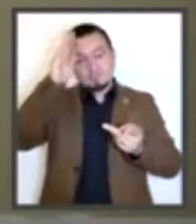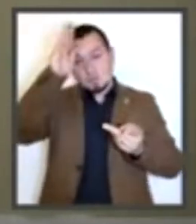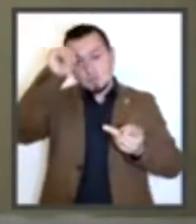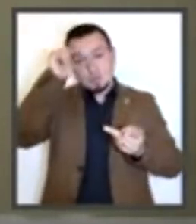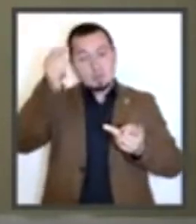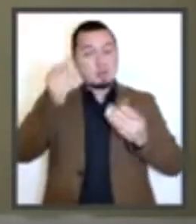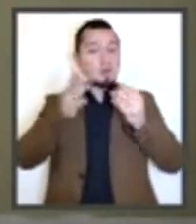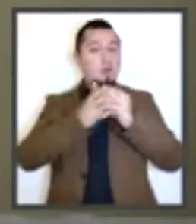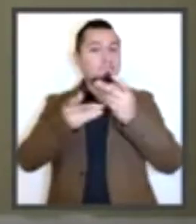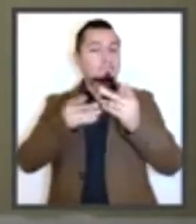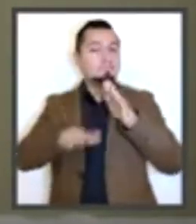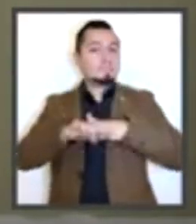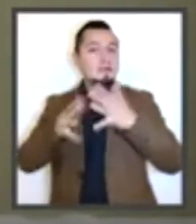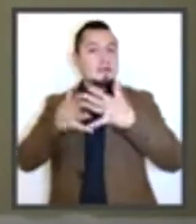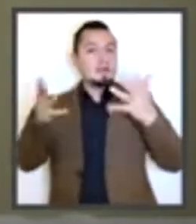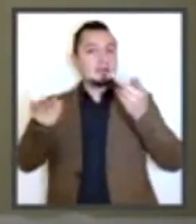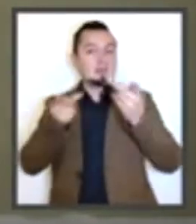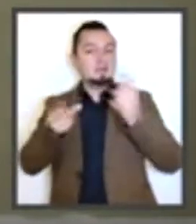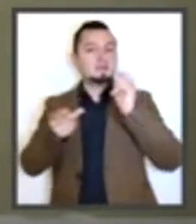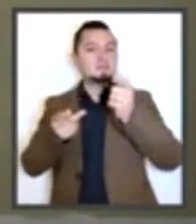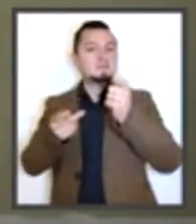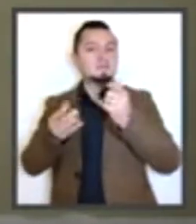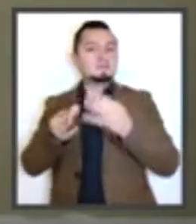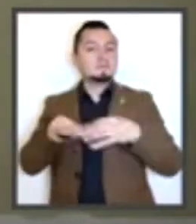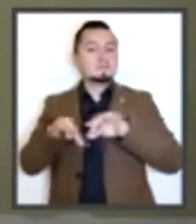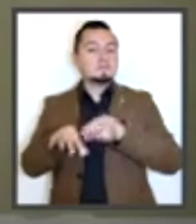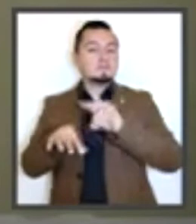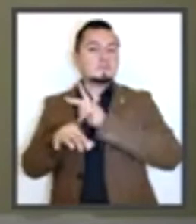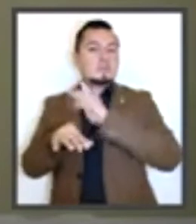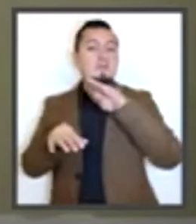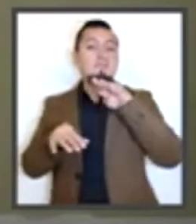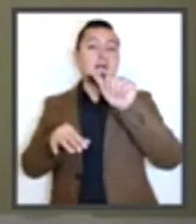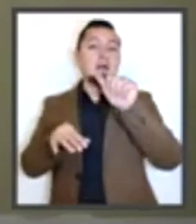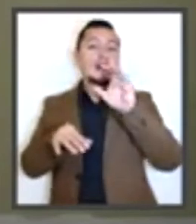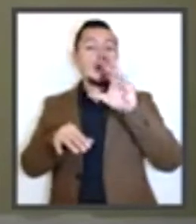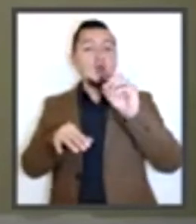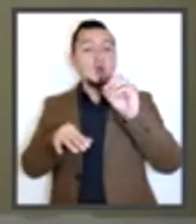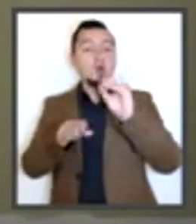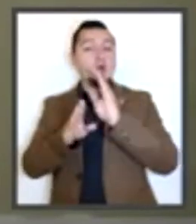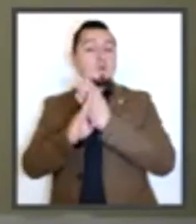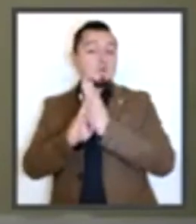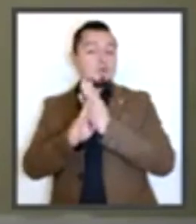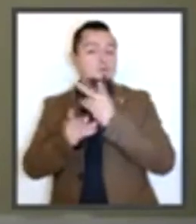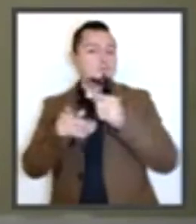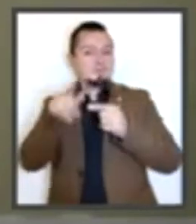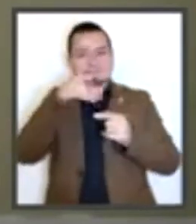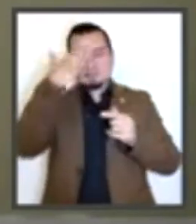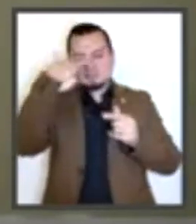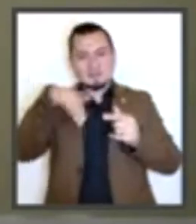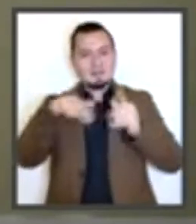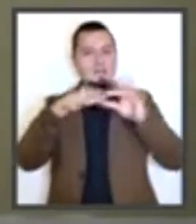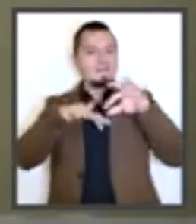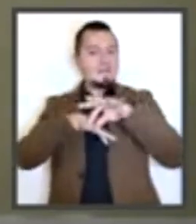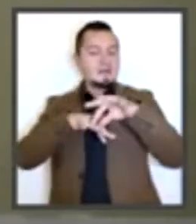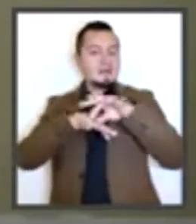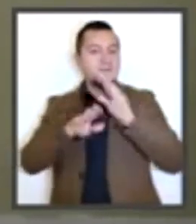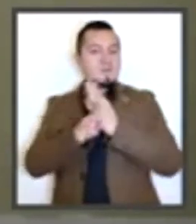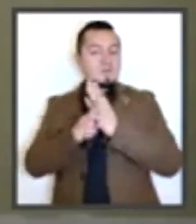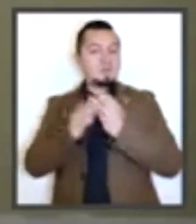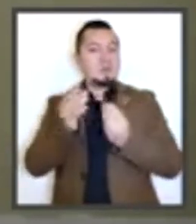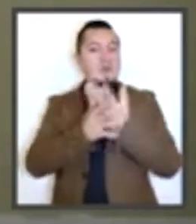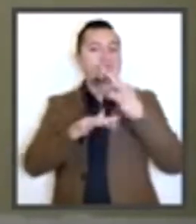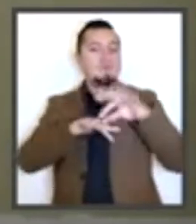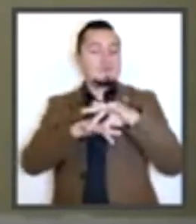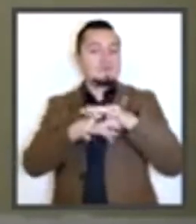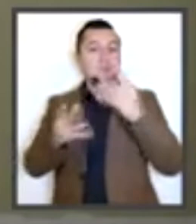de la obra de transporte más grande de la historia de esta ciudad, que es mi macro periférico. Pues no más con eso, ¿para qué decimos más? Es